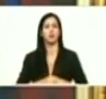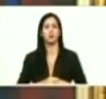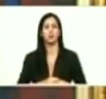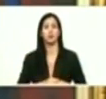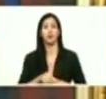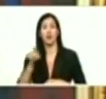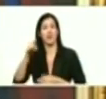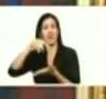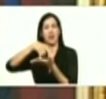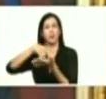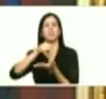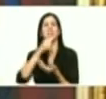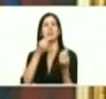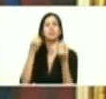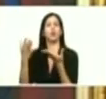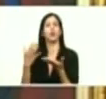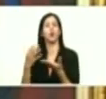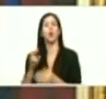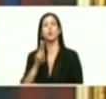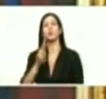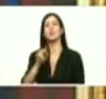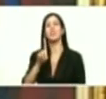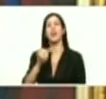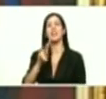Carabobo que le regaló Urganeta por ahí está ¿verdad?